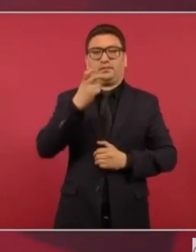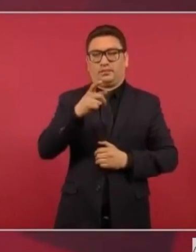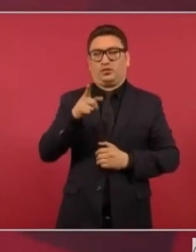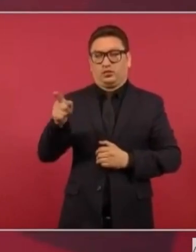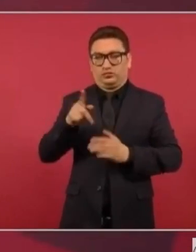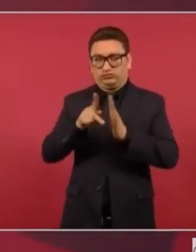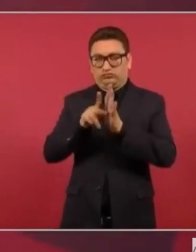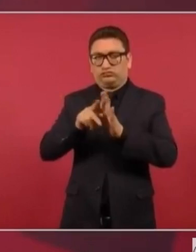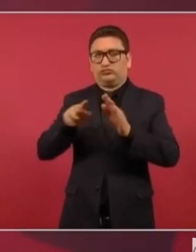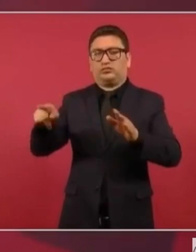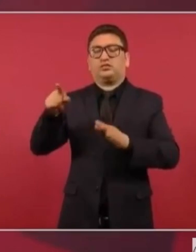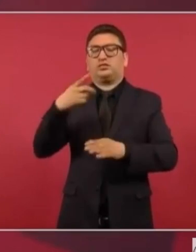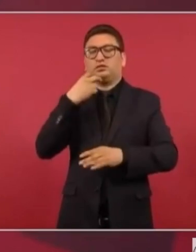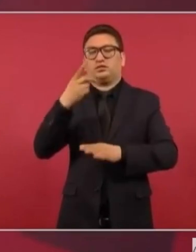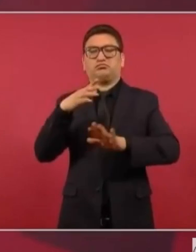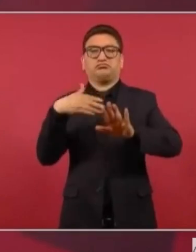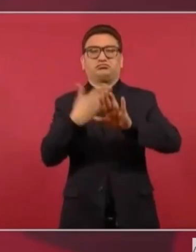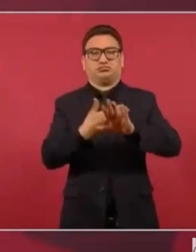principales opositores